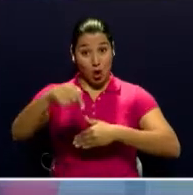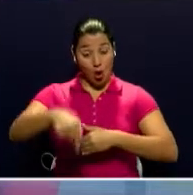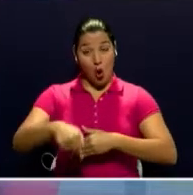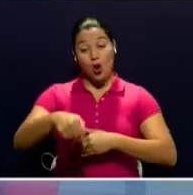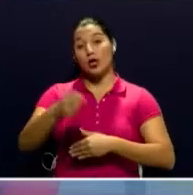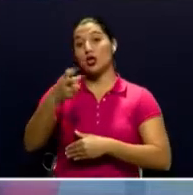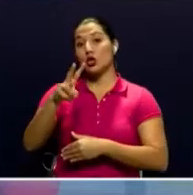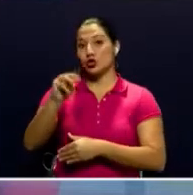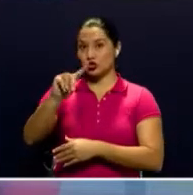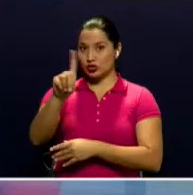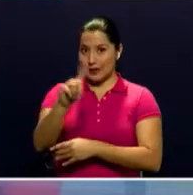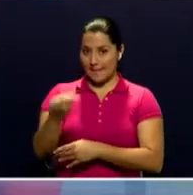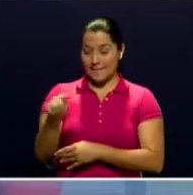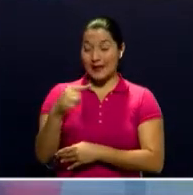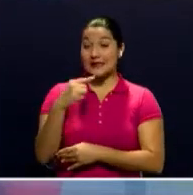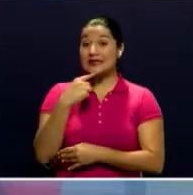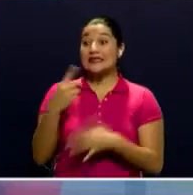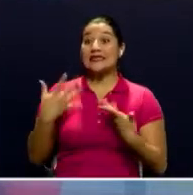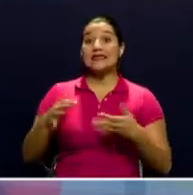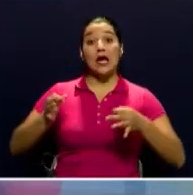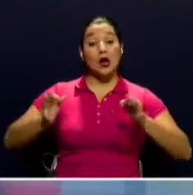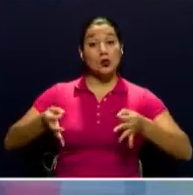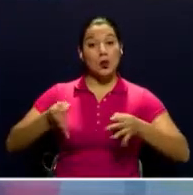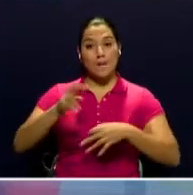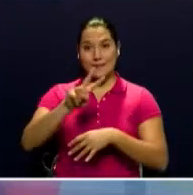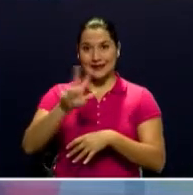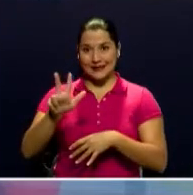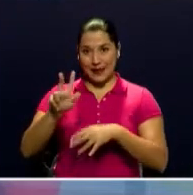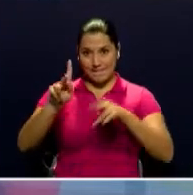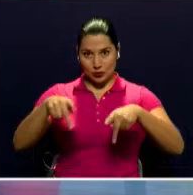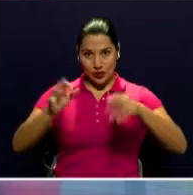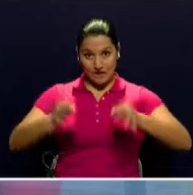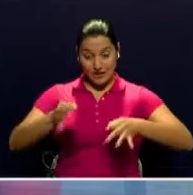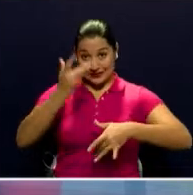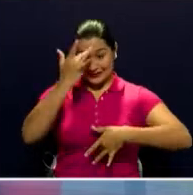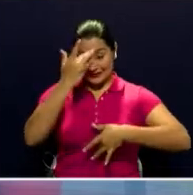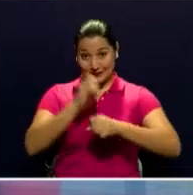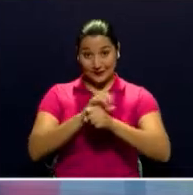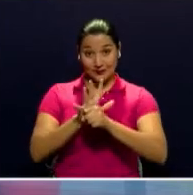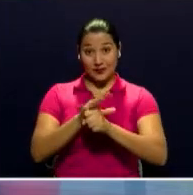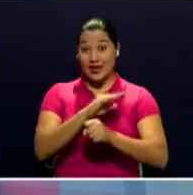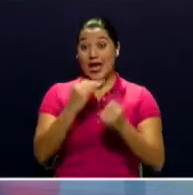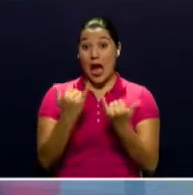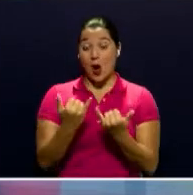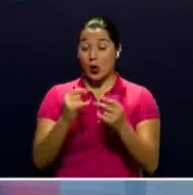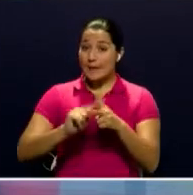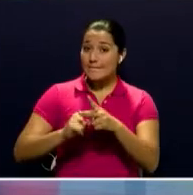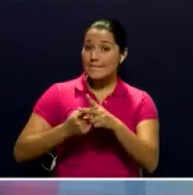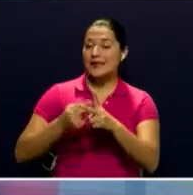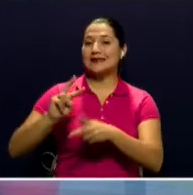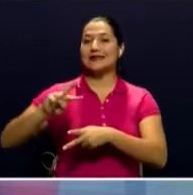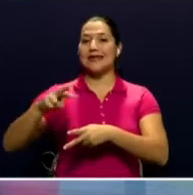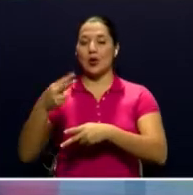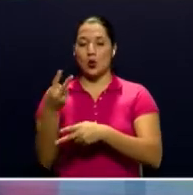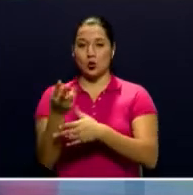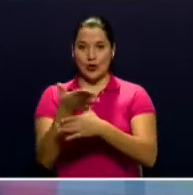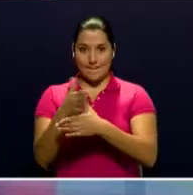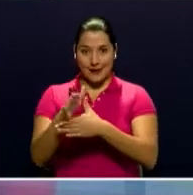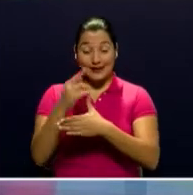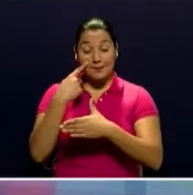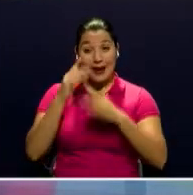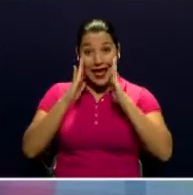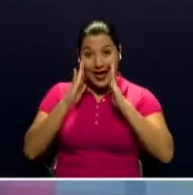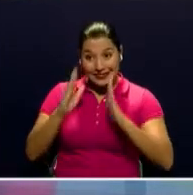Salas, informa que ya hay 23 casos confirmados y que el país ingresa en una segunda etapa en la atención de